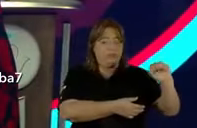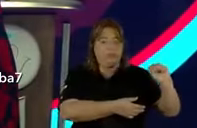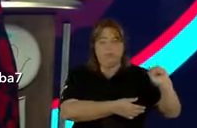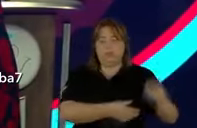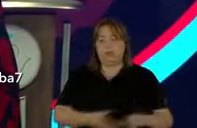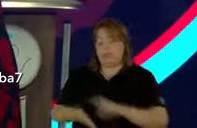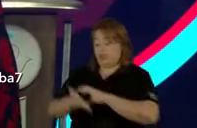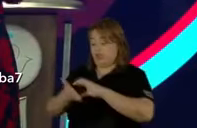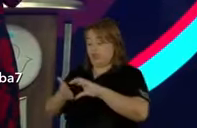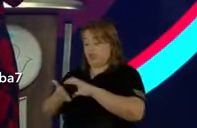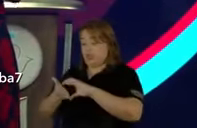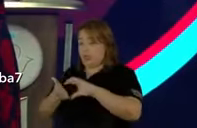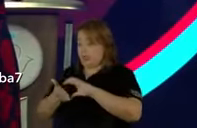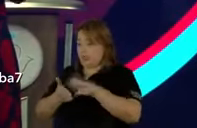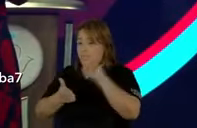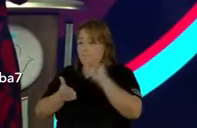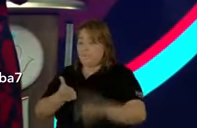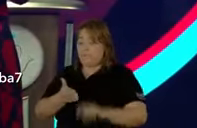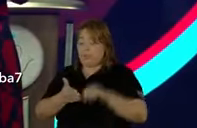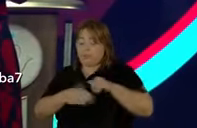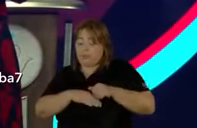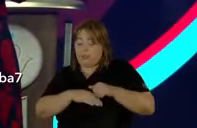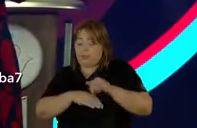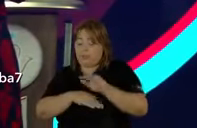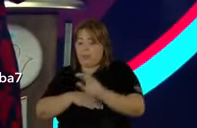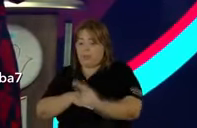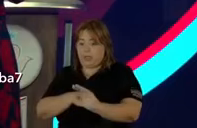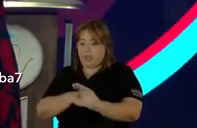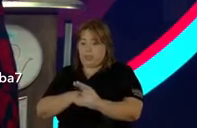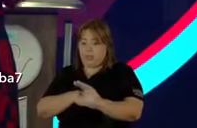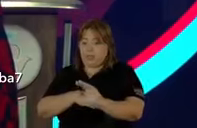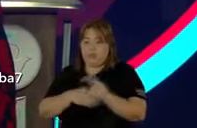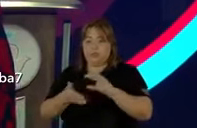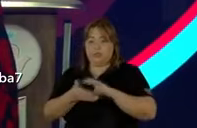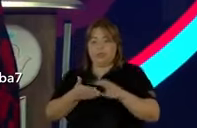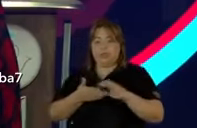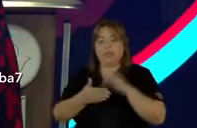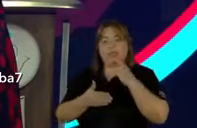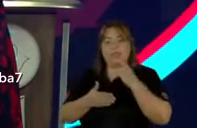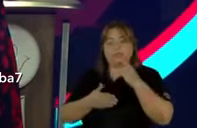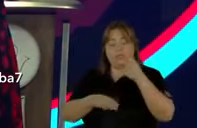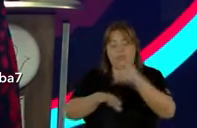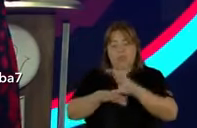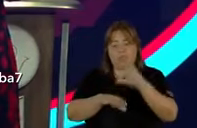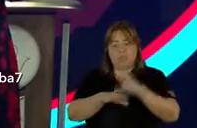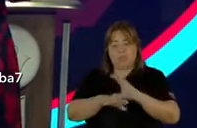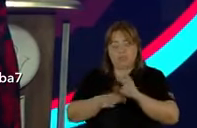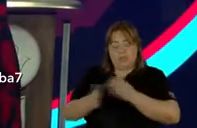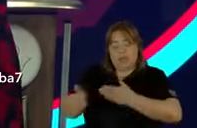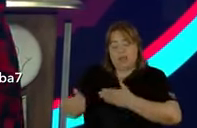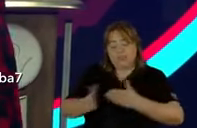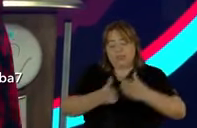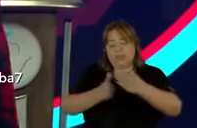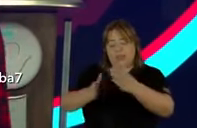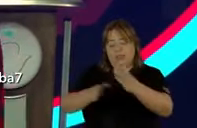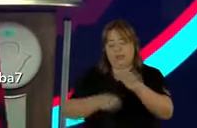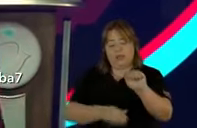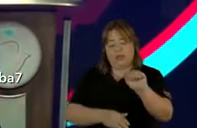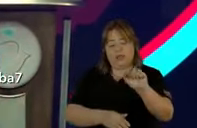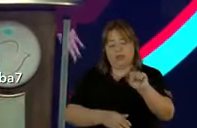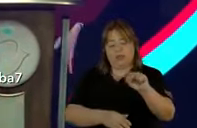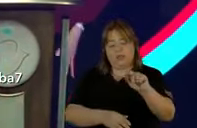cheque debe ir a nombre de Iglesia La Senda Antigua, que es la casa. Así que les amamos, les bendecimos.